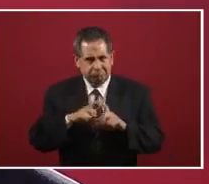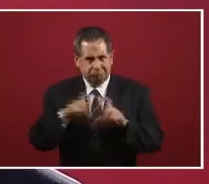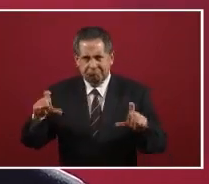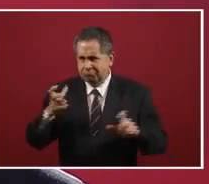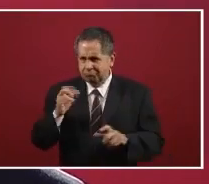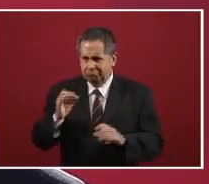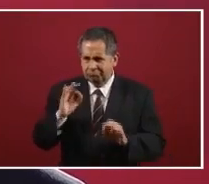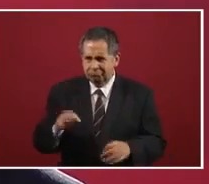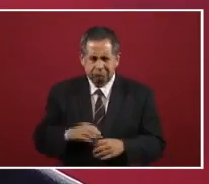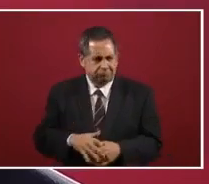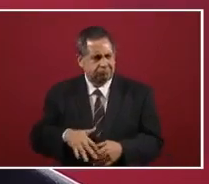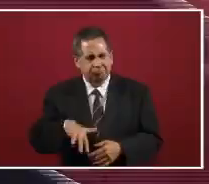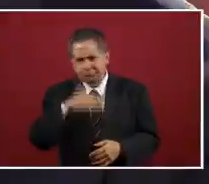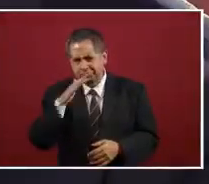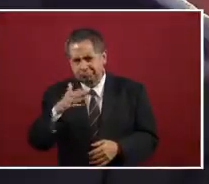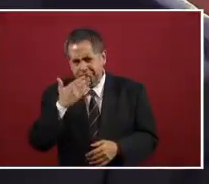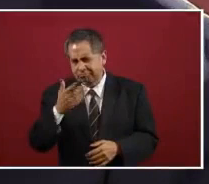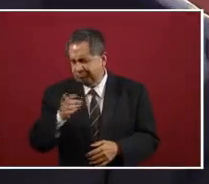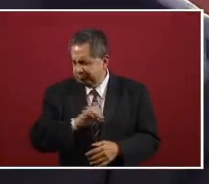la corrupción.